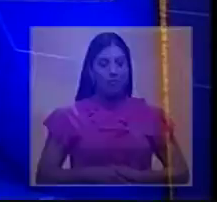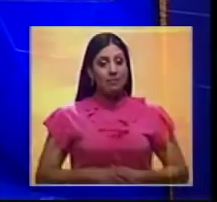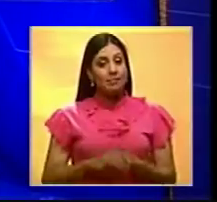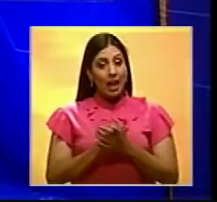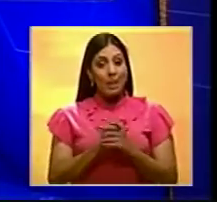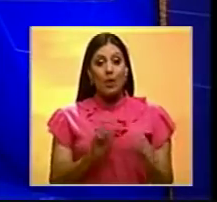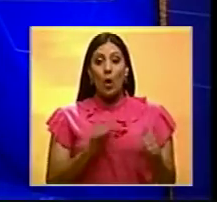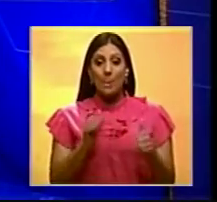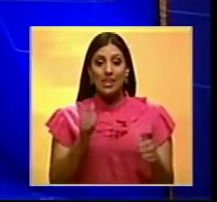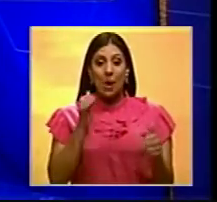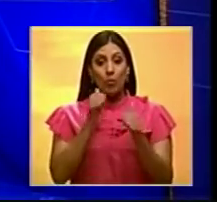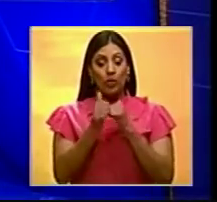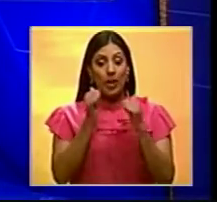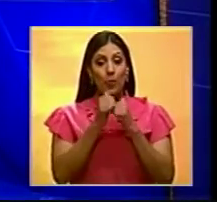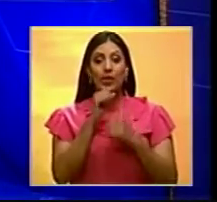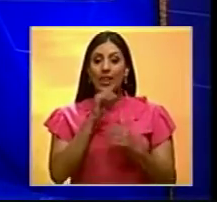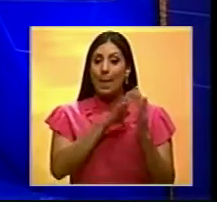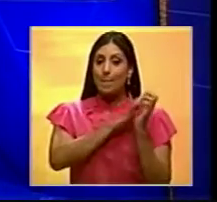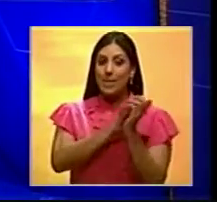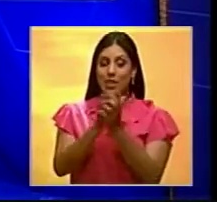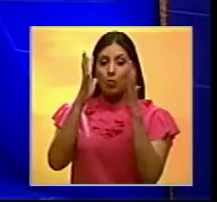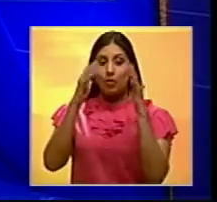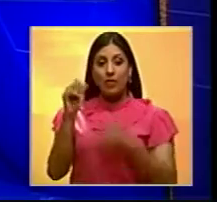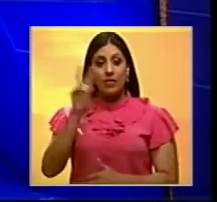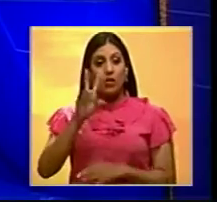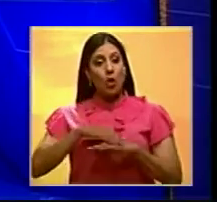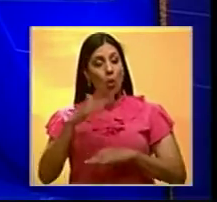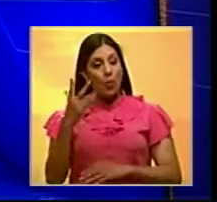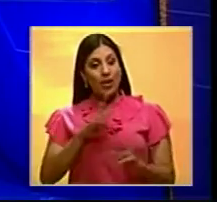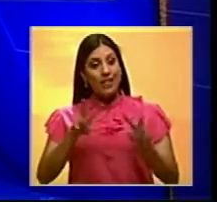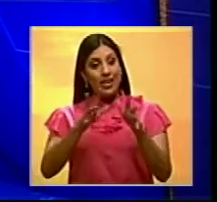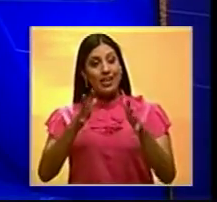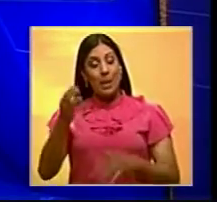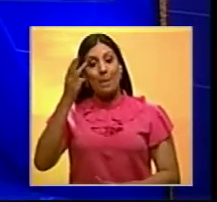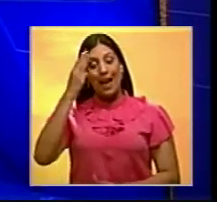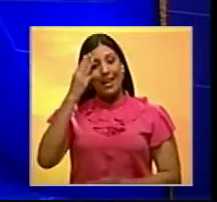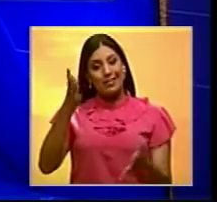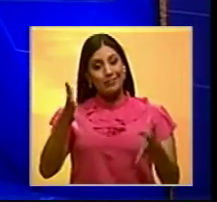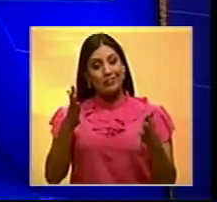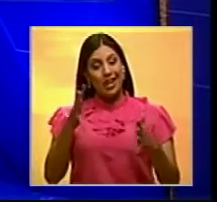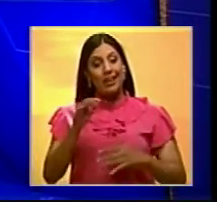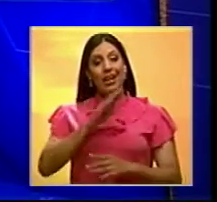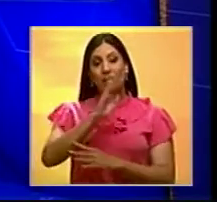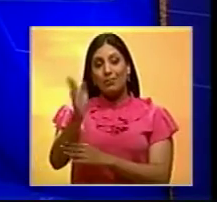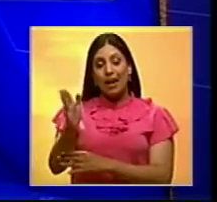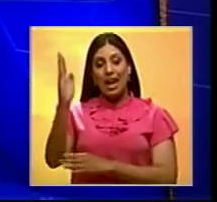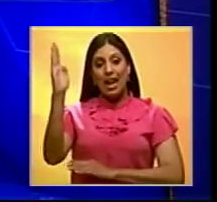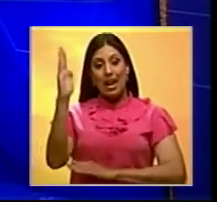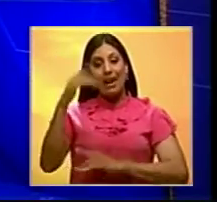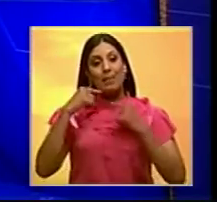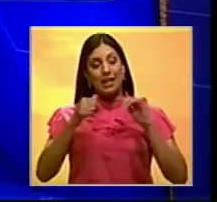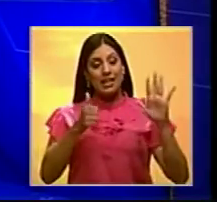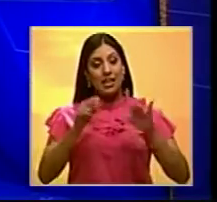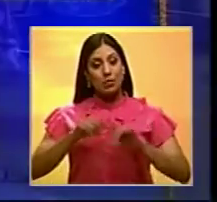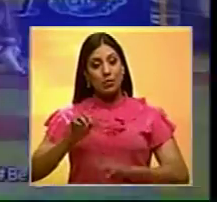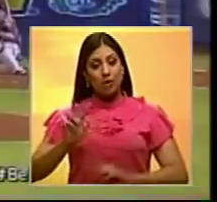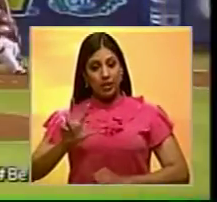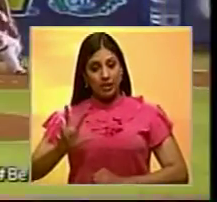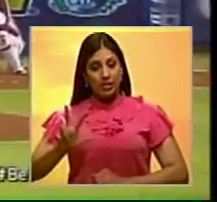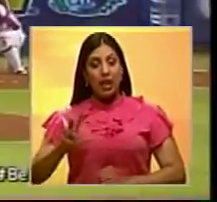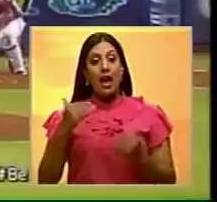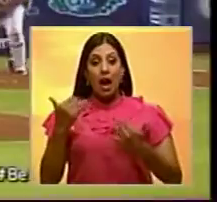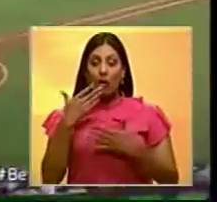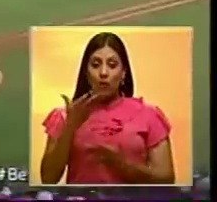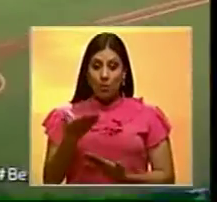Amigas y amigos, iniciamos los deportes con béisbol profesional venezolano y la victoria de Navegantes del Magallanes sobre Cardenales de Lara, 6-3. Nos